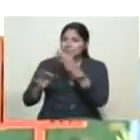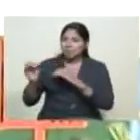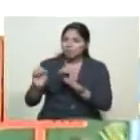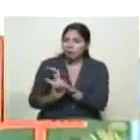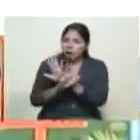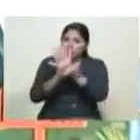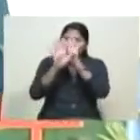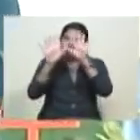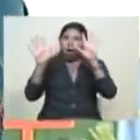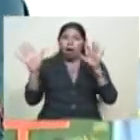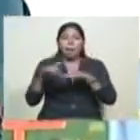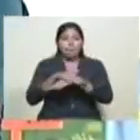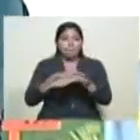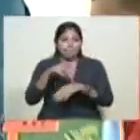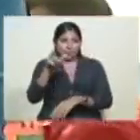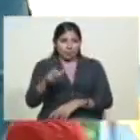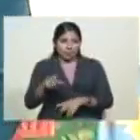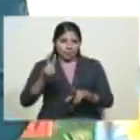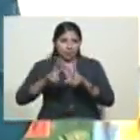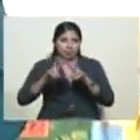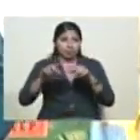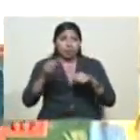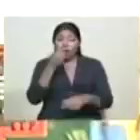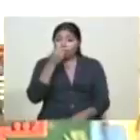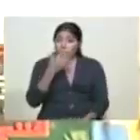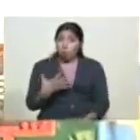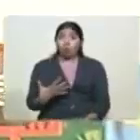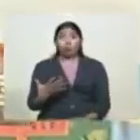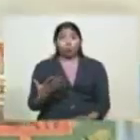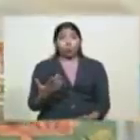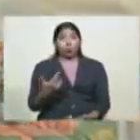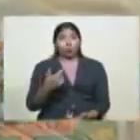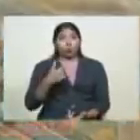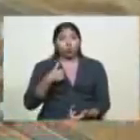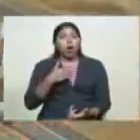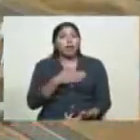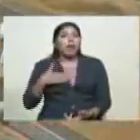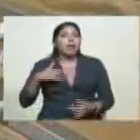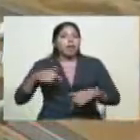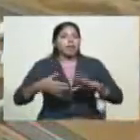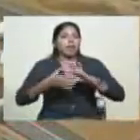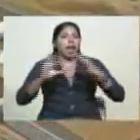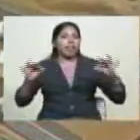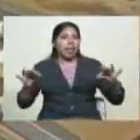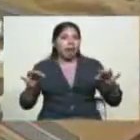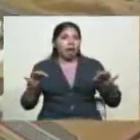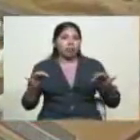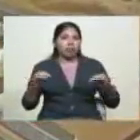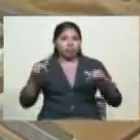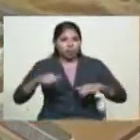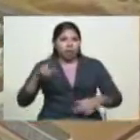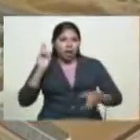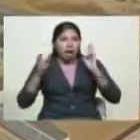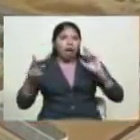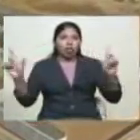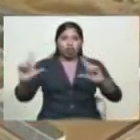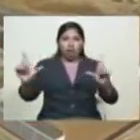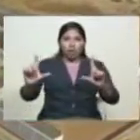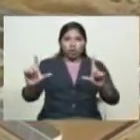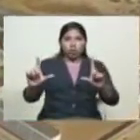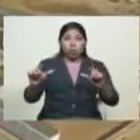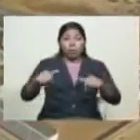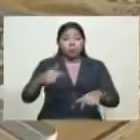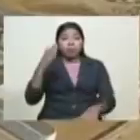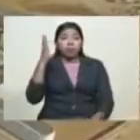de este hermoso urbanismo. Yo quise hacerlo en cadena nacional de radio y televisión para